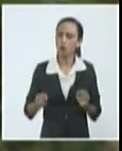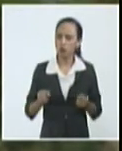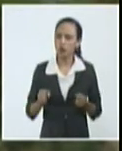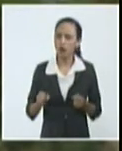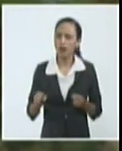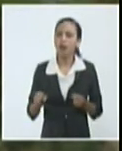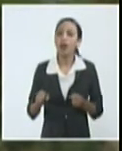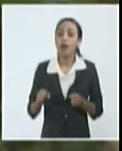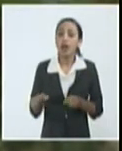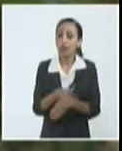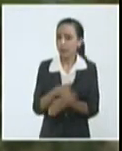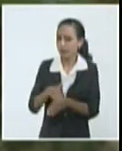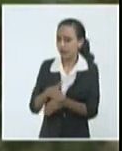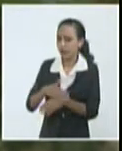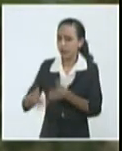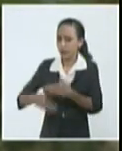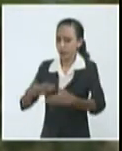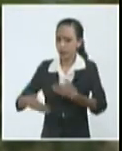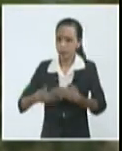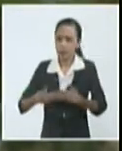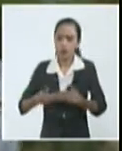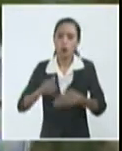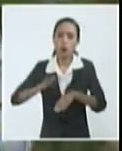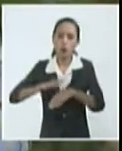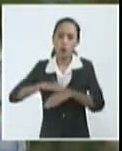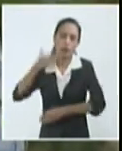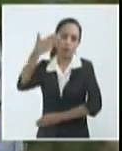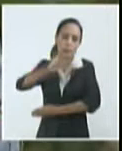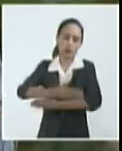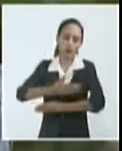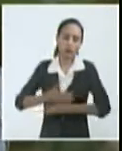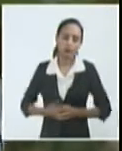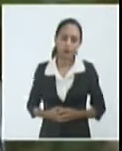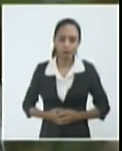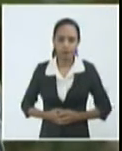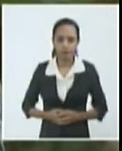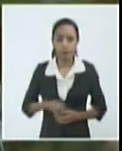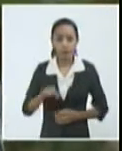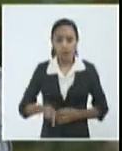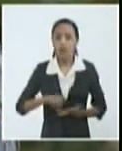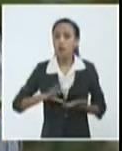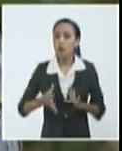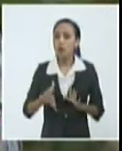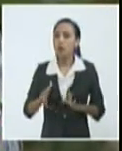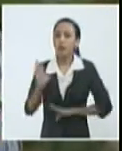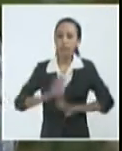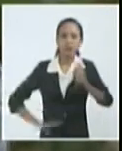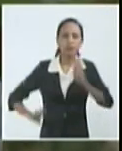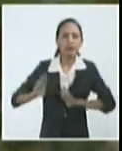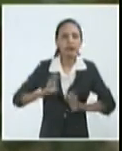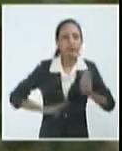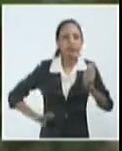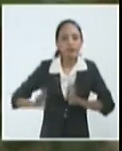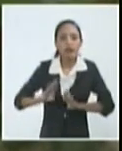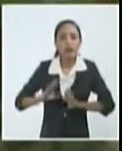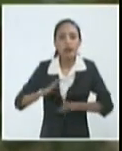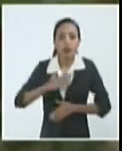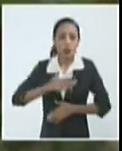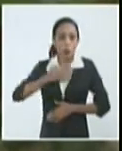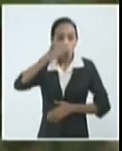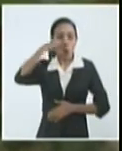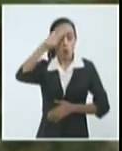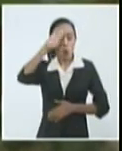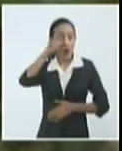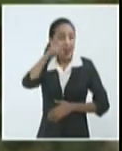dificultades que nos ocasionan el bloqueo. Esa sería la manera de defender la patria, La patria es lo que nuestros padres